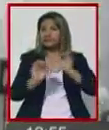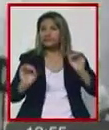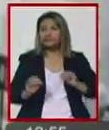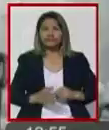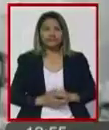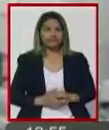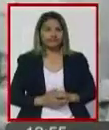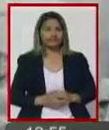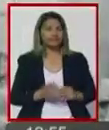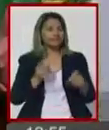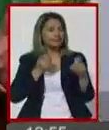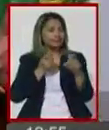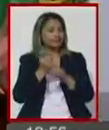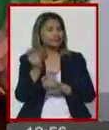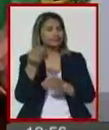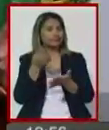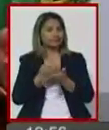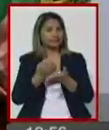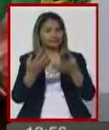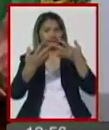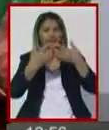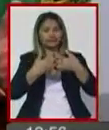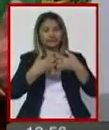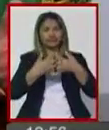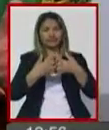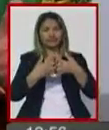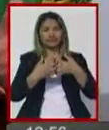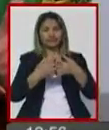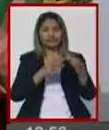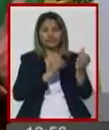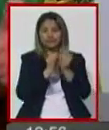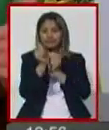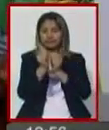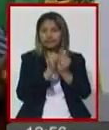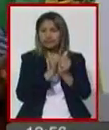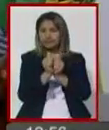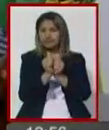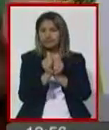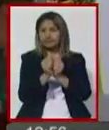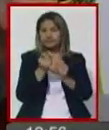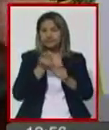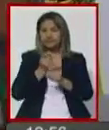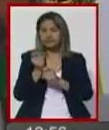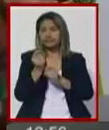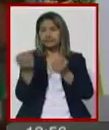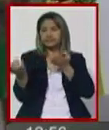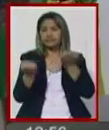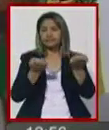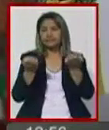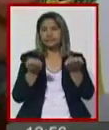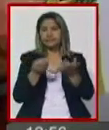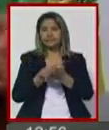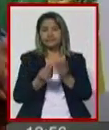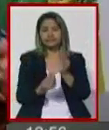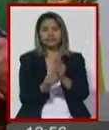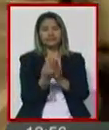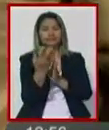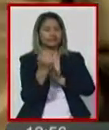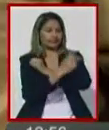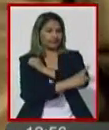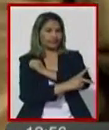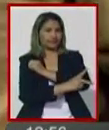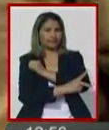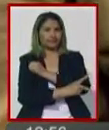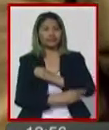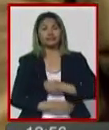está afectando la economía de las empresas, se está afectando la competitividad y se está afectando el empleo, la inversión y el crecimiento del país.